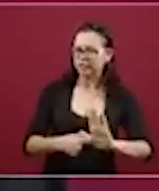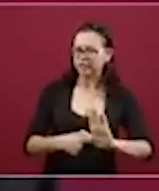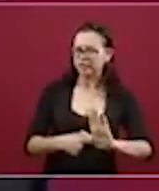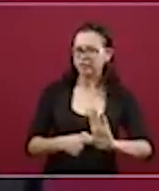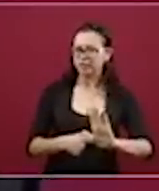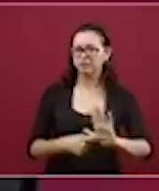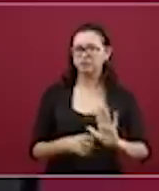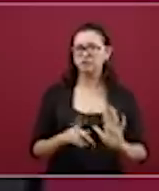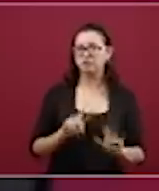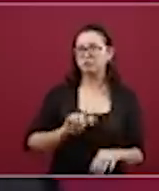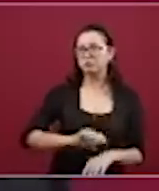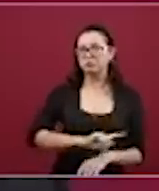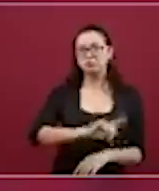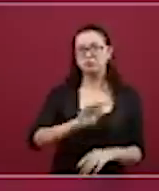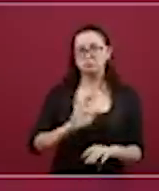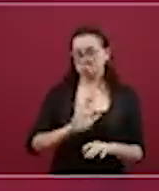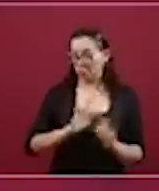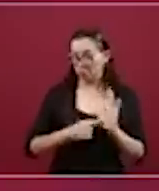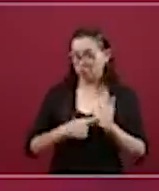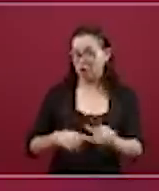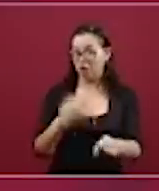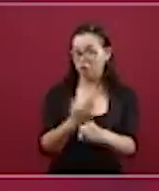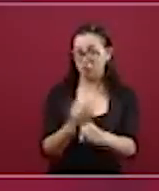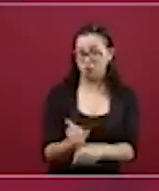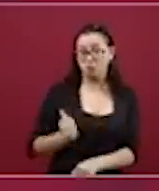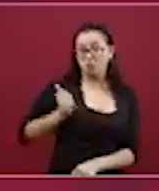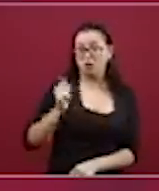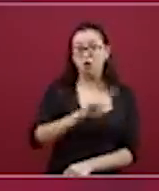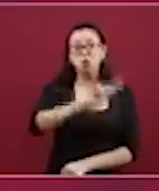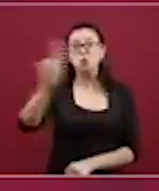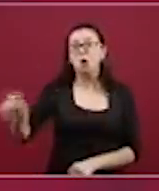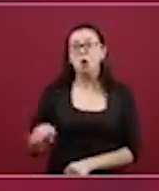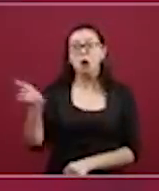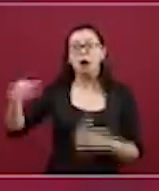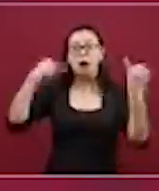O sea, nos vaya a atribuir algo que no